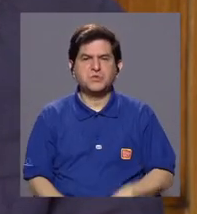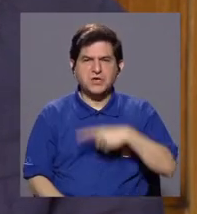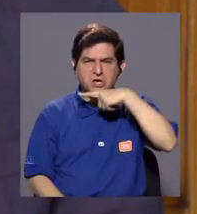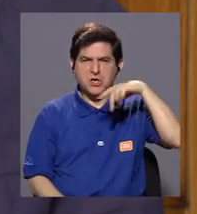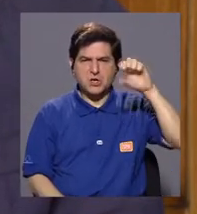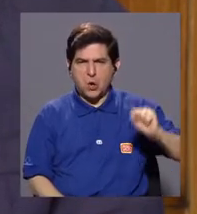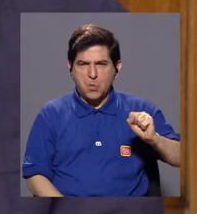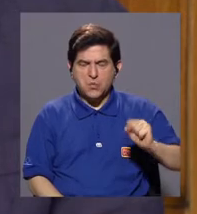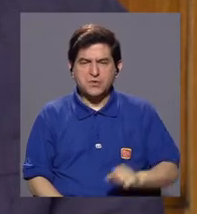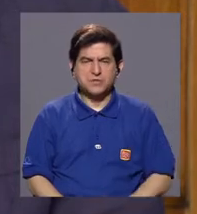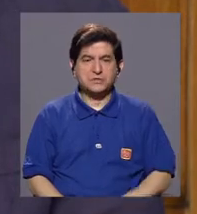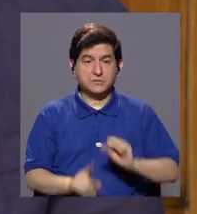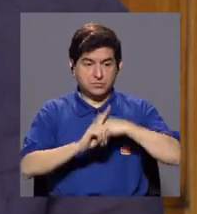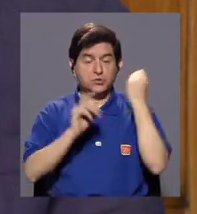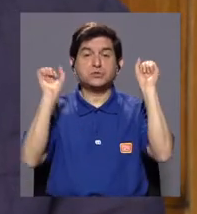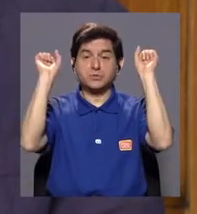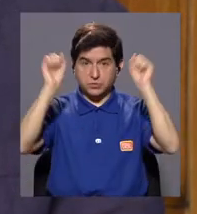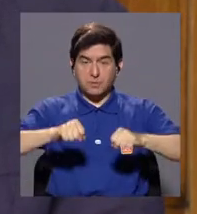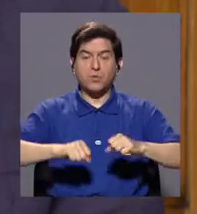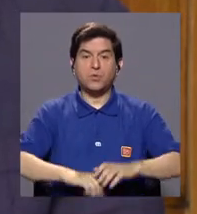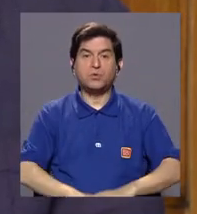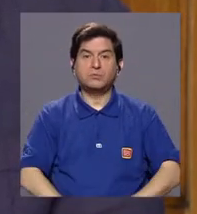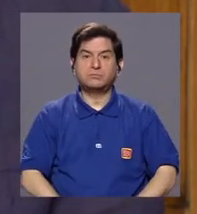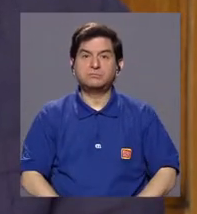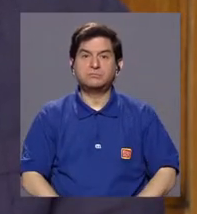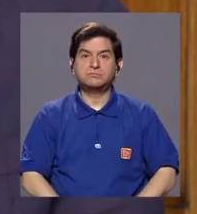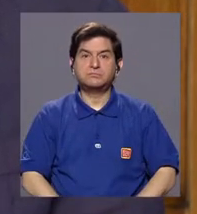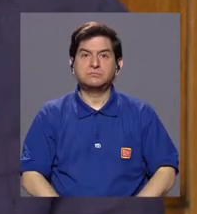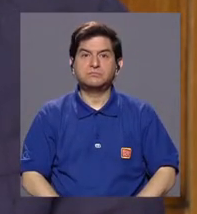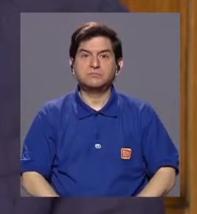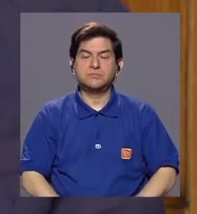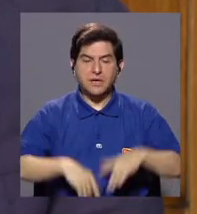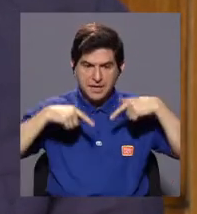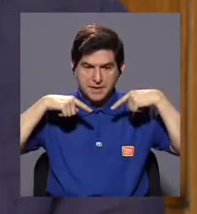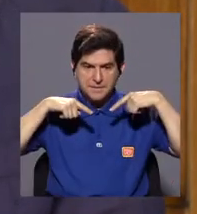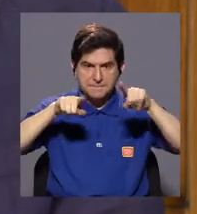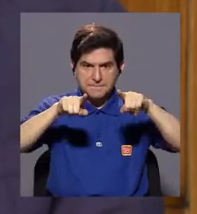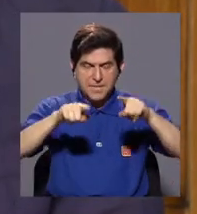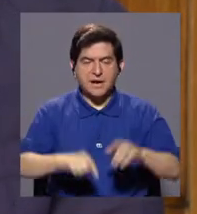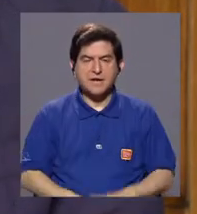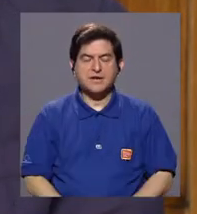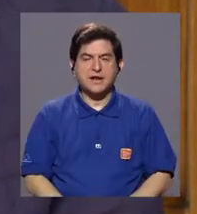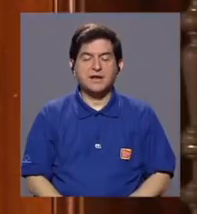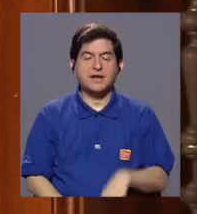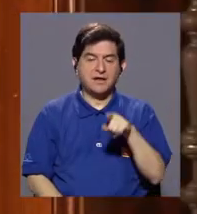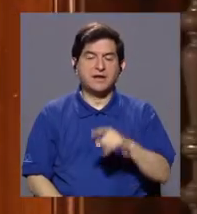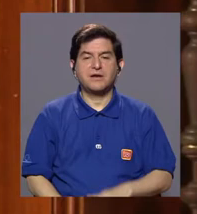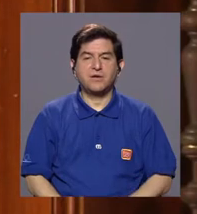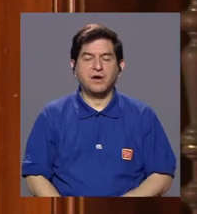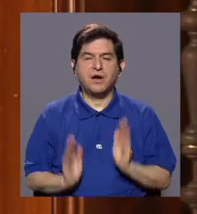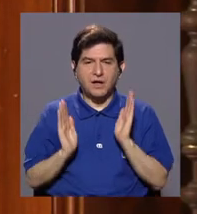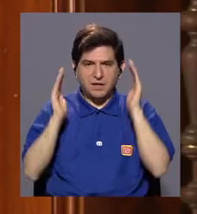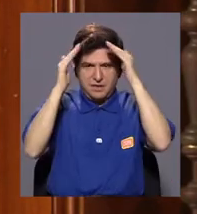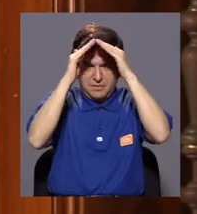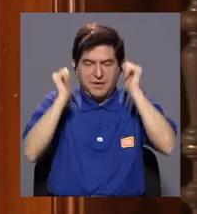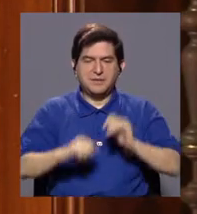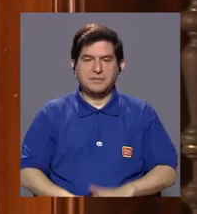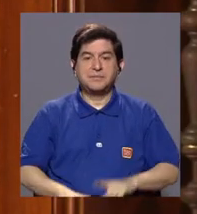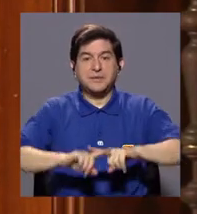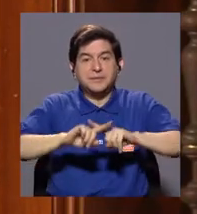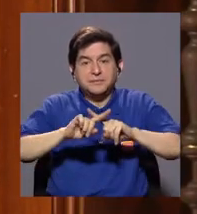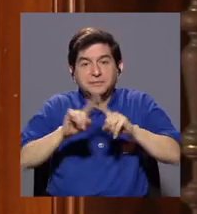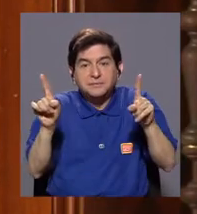comunismo, cosa que logró a la par del Santo Padre.